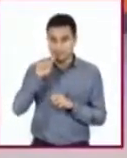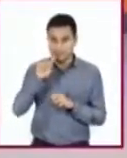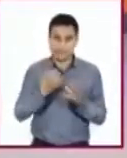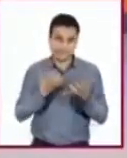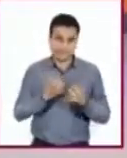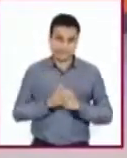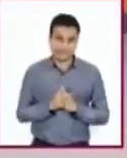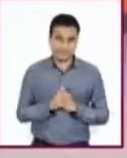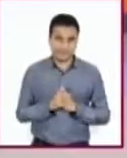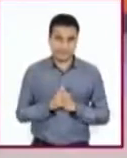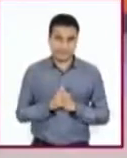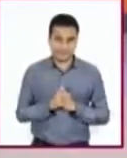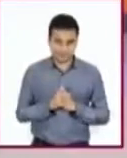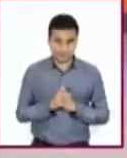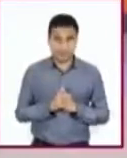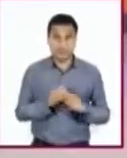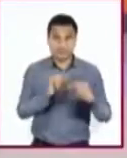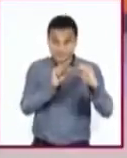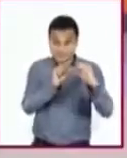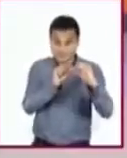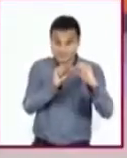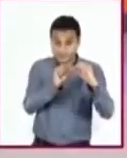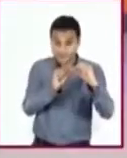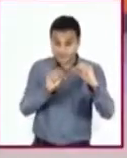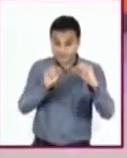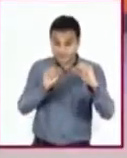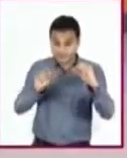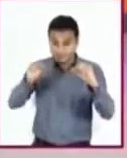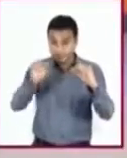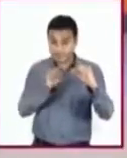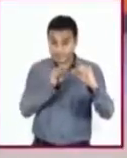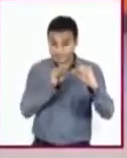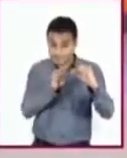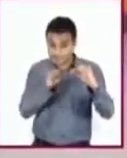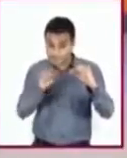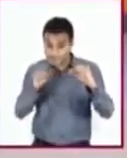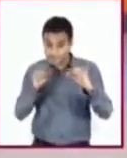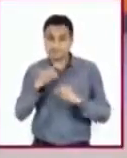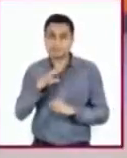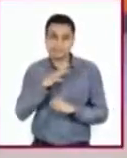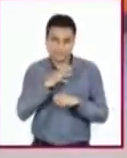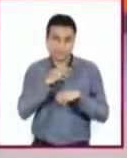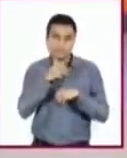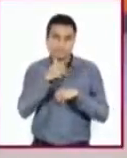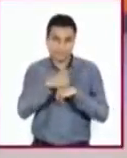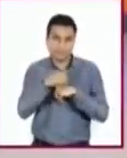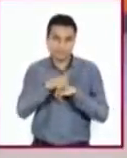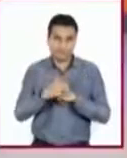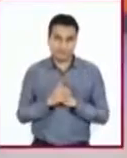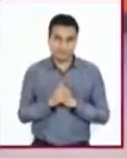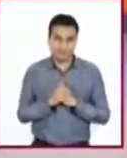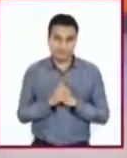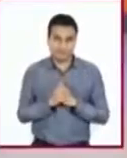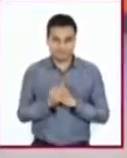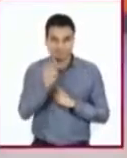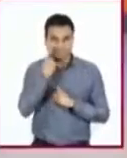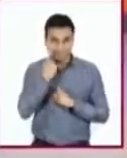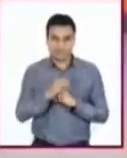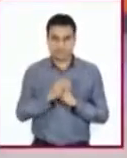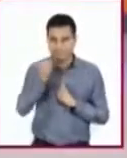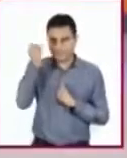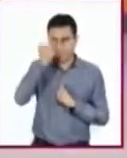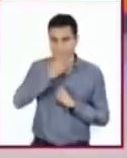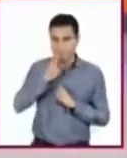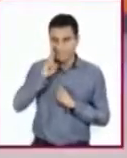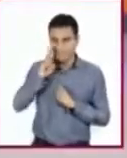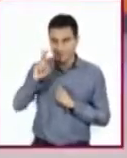decimal representa un valor específico, diferente a otra posición. Apoyémonos de la siguiente imagen